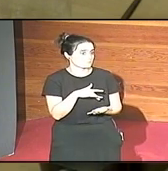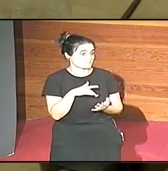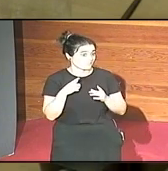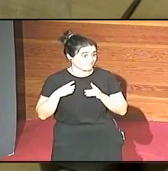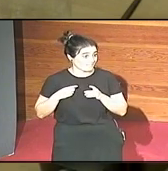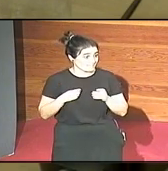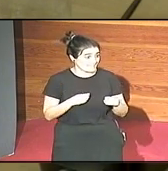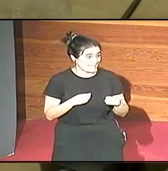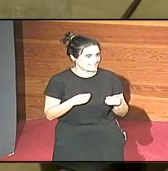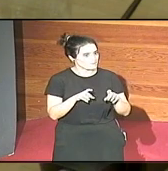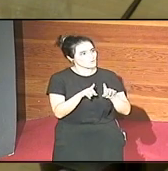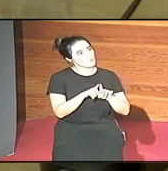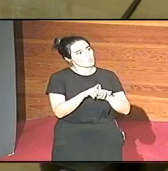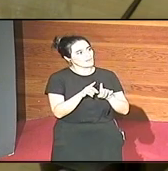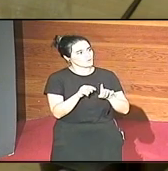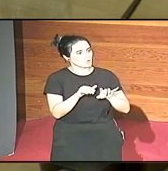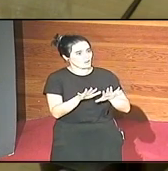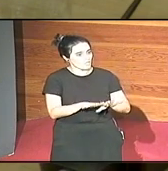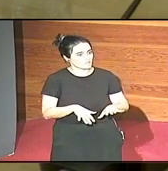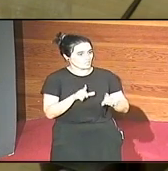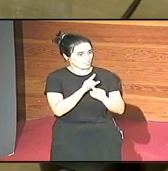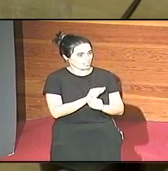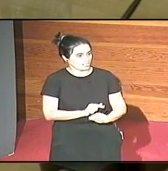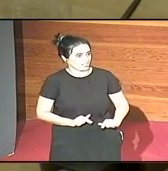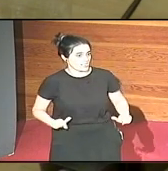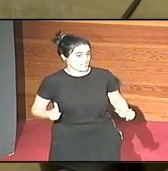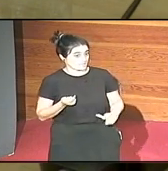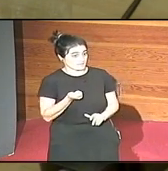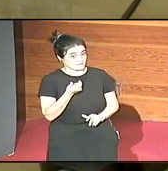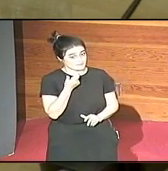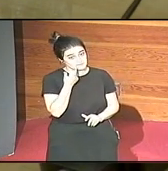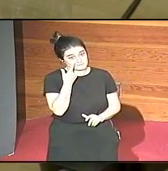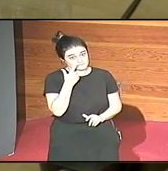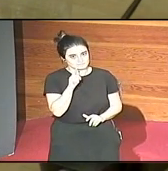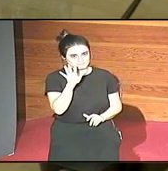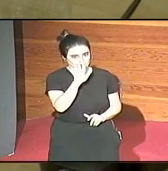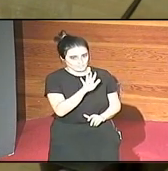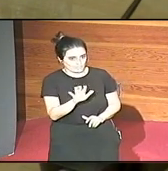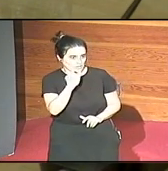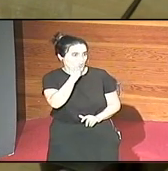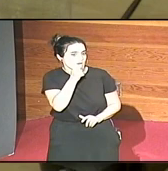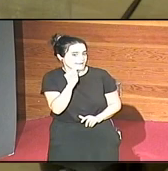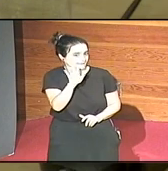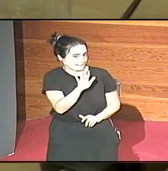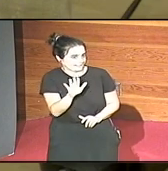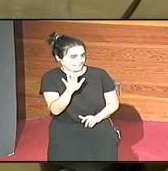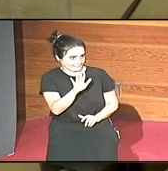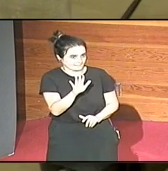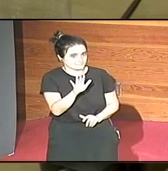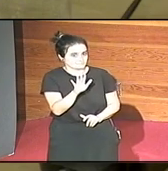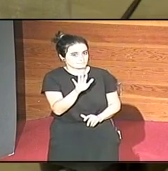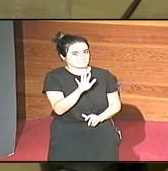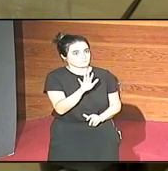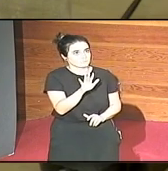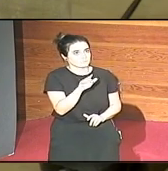a fuego lento, por así decirlo, en una parte del territorio ucraniano, más